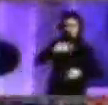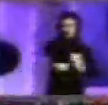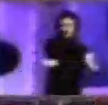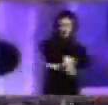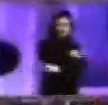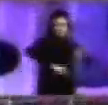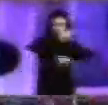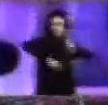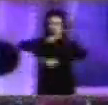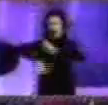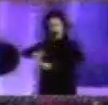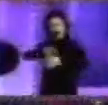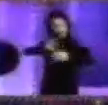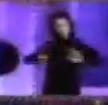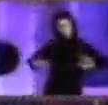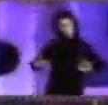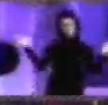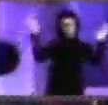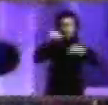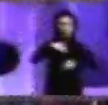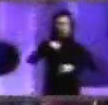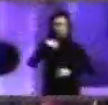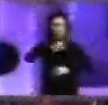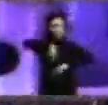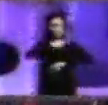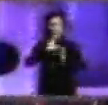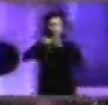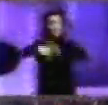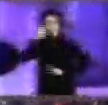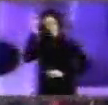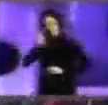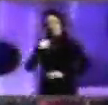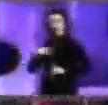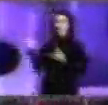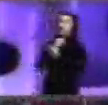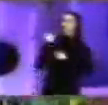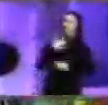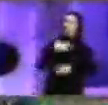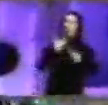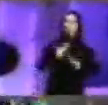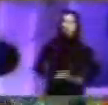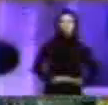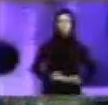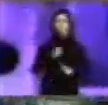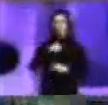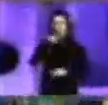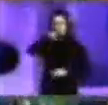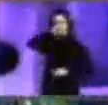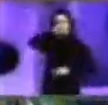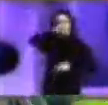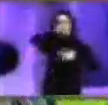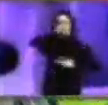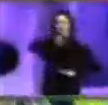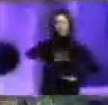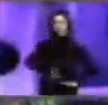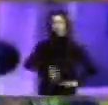Si no está con sus amigos, por fin una hora más tarde encuentro al chiquillo. Respiro hondo y